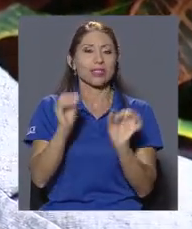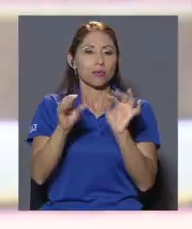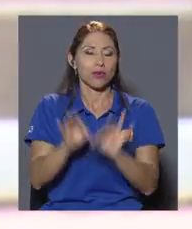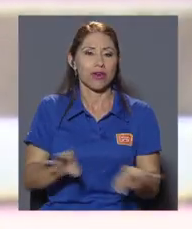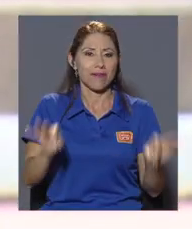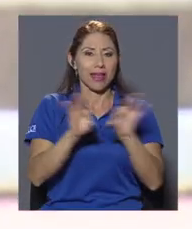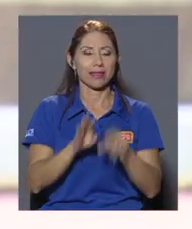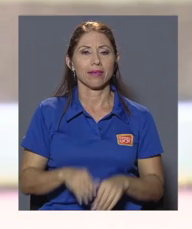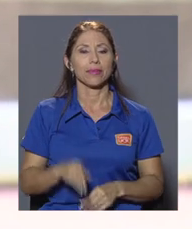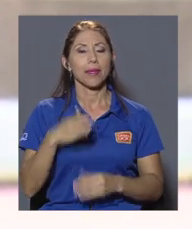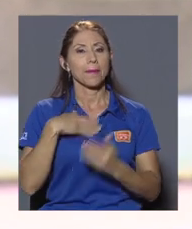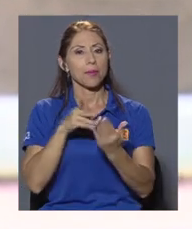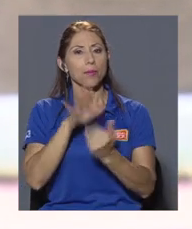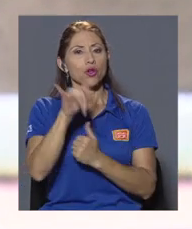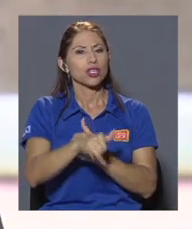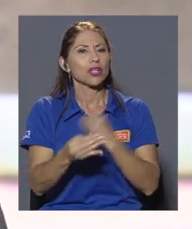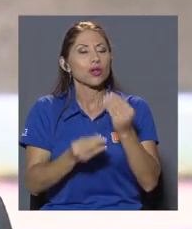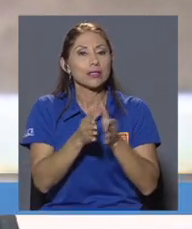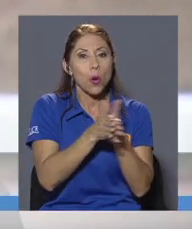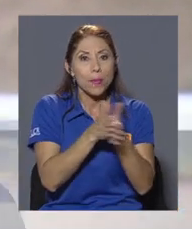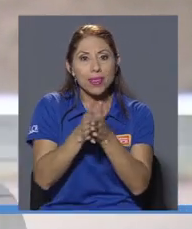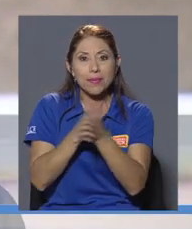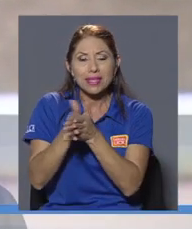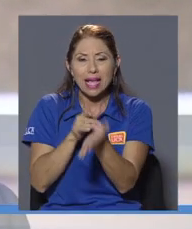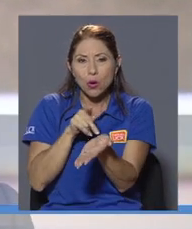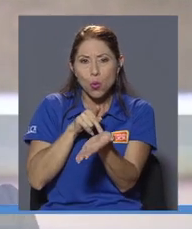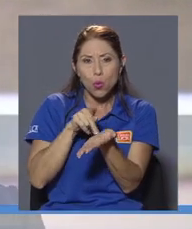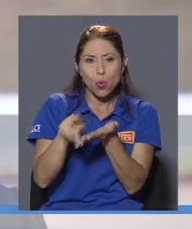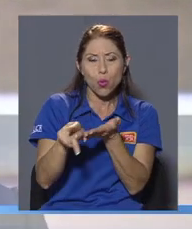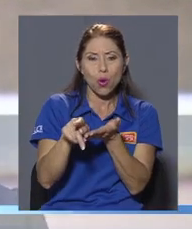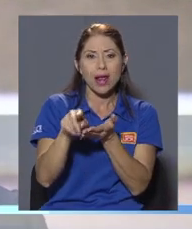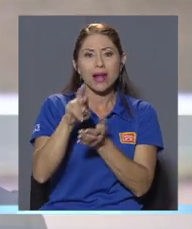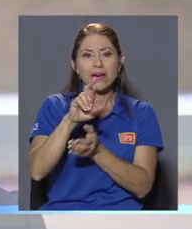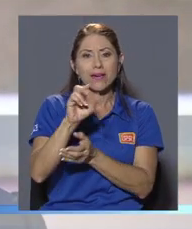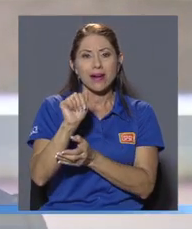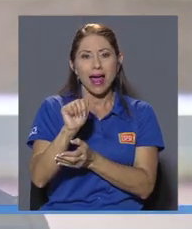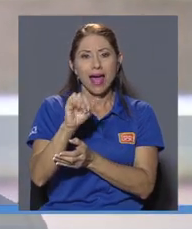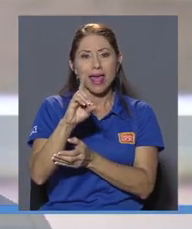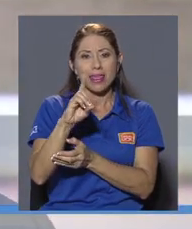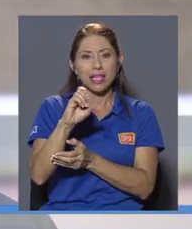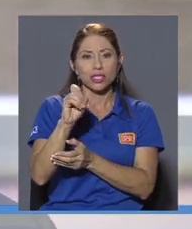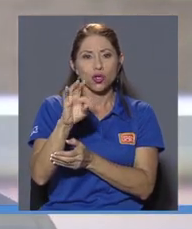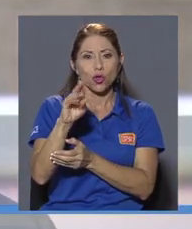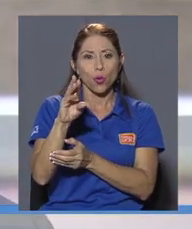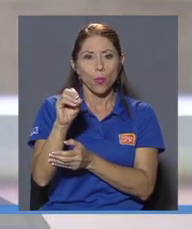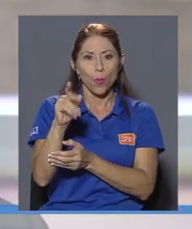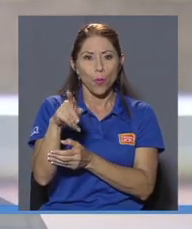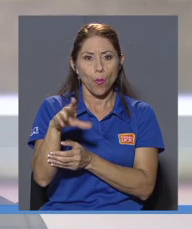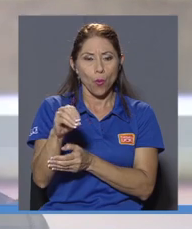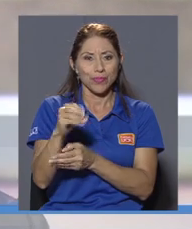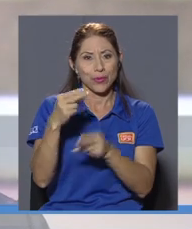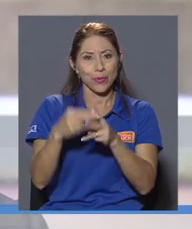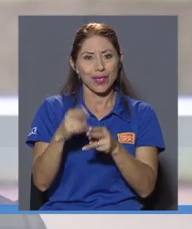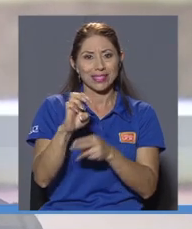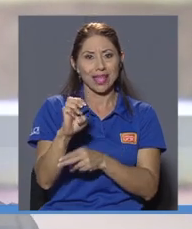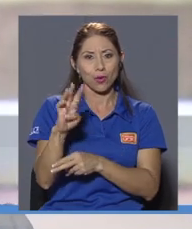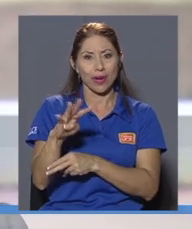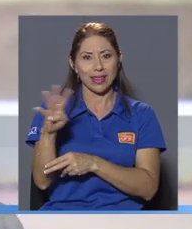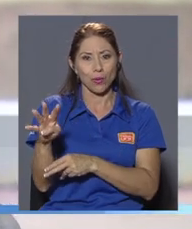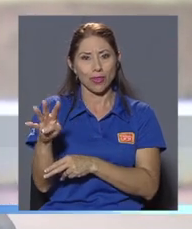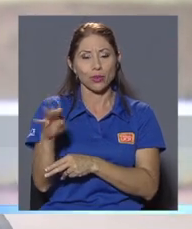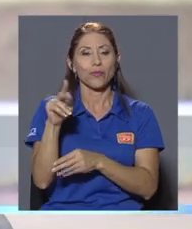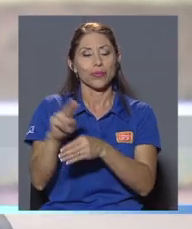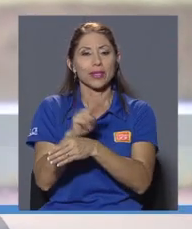relevante. Mi proyecto consiste en optimizar la purificación de un radioisótopo que se conoce como escandio 44, que es